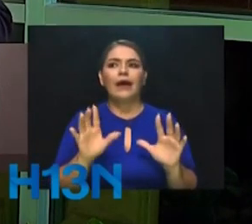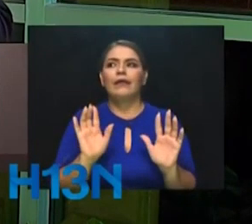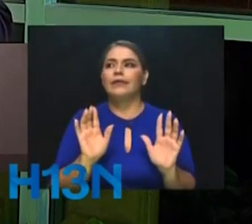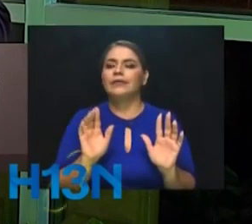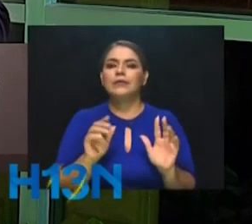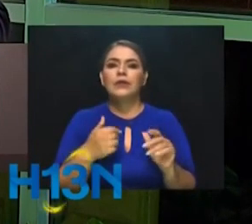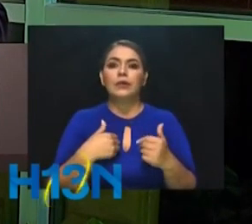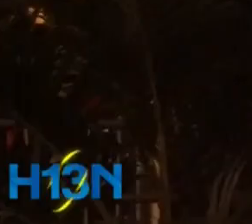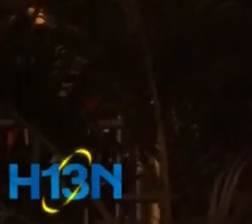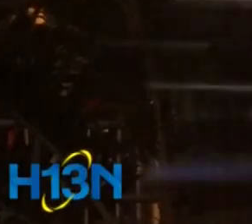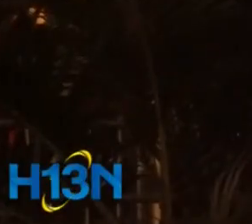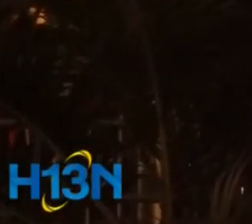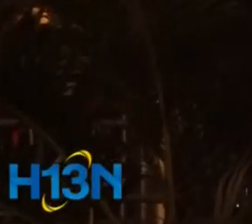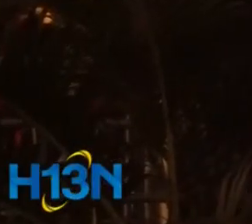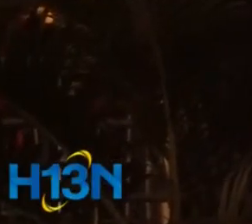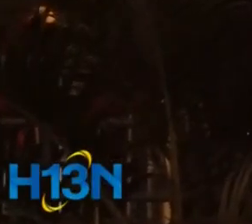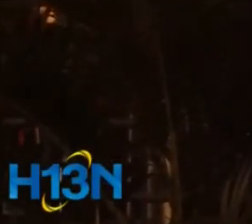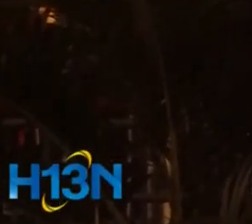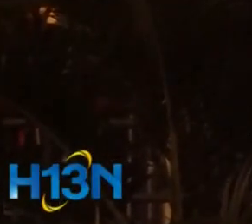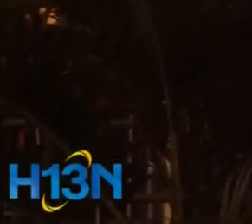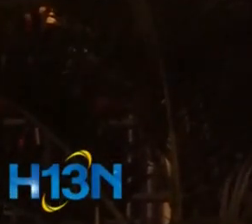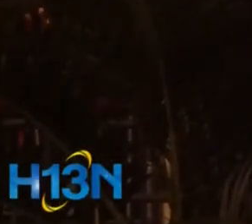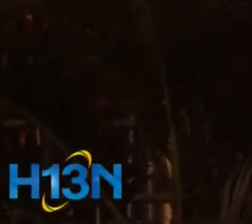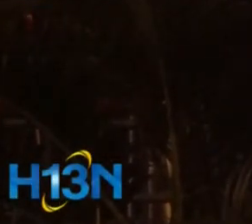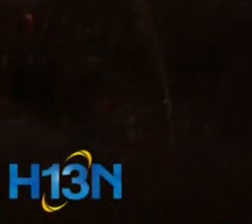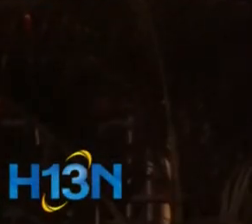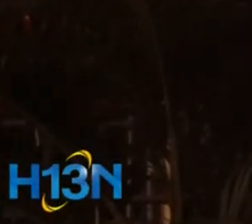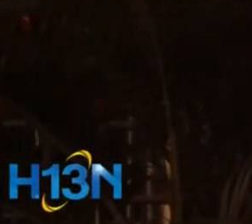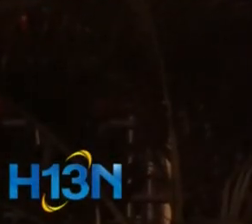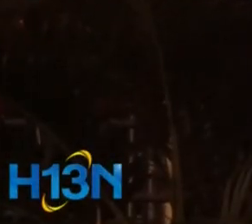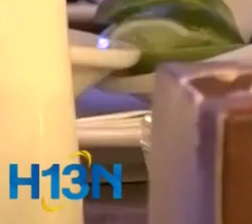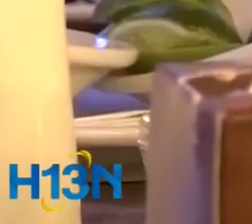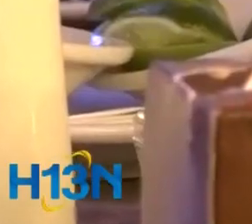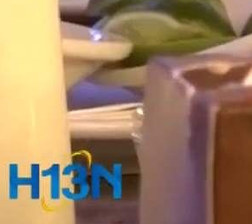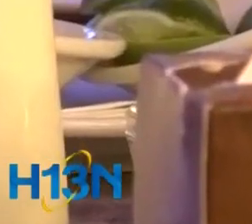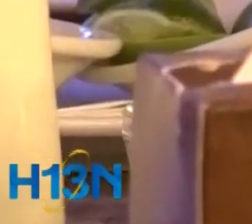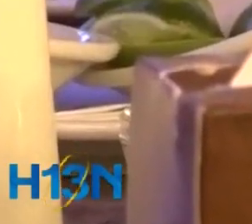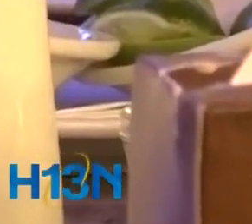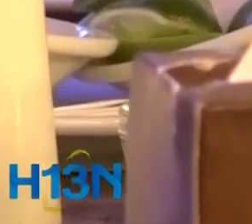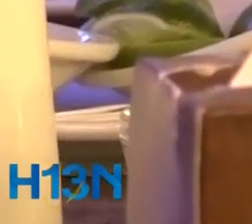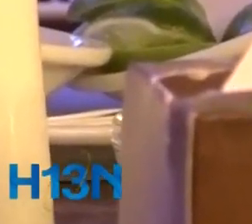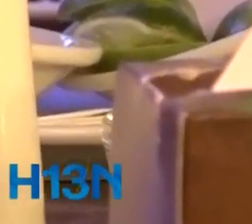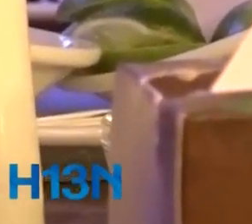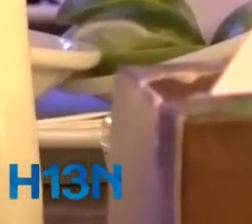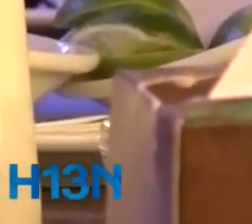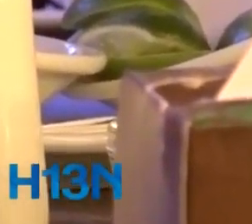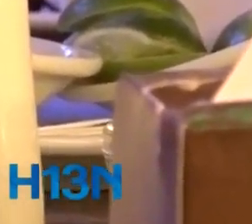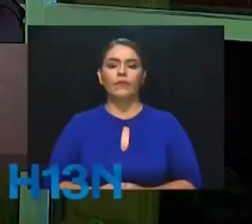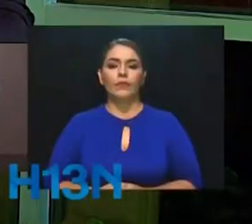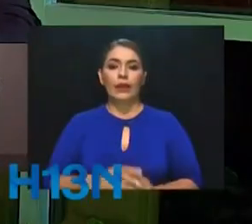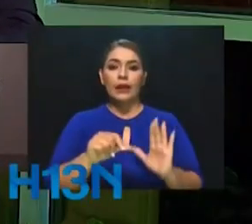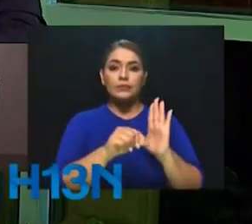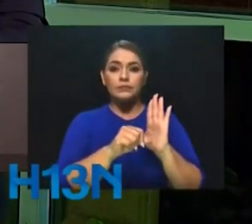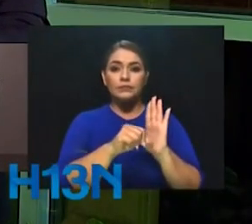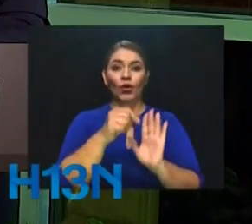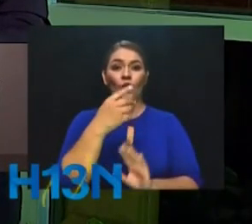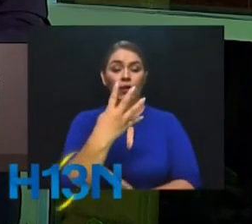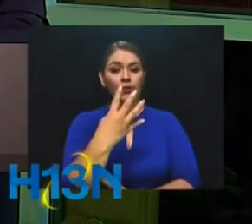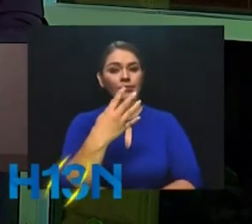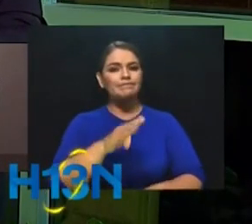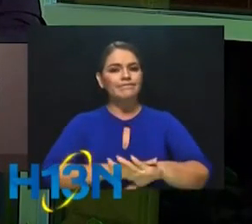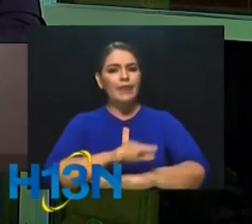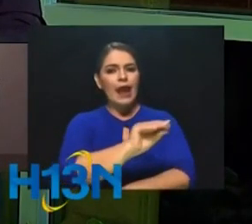no suspender. Se restringe el consumo de bebidas alcohólicas. Prohíbase el consumo de